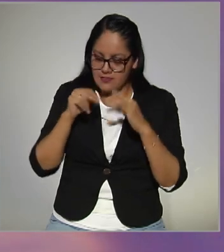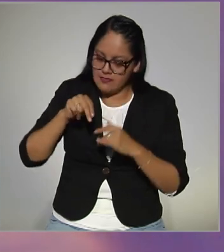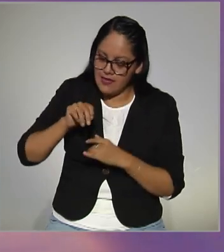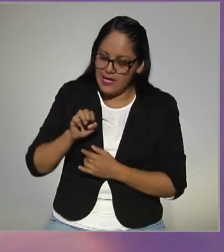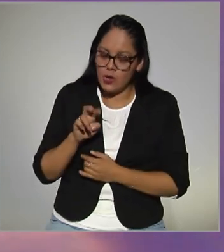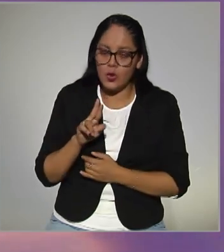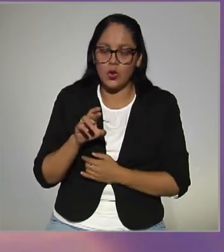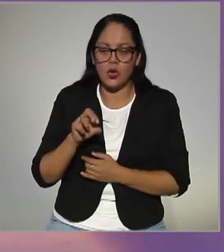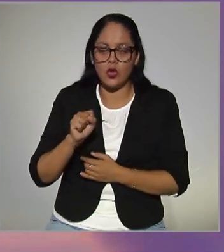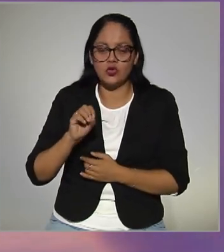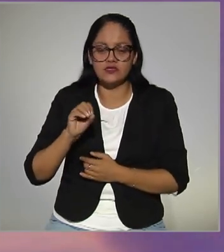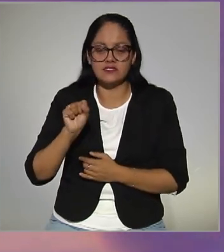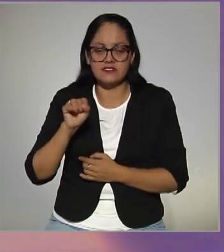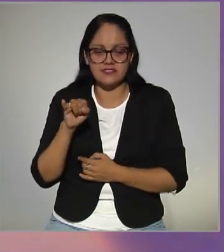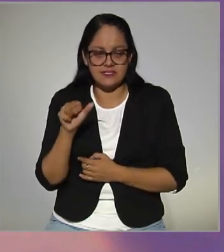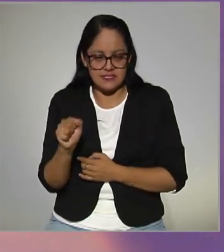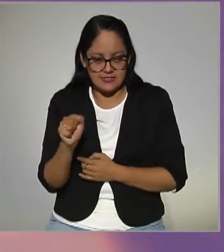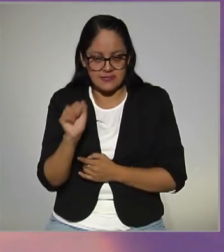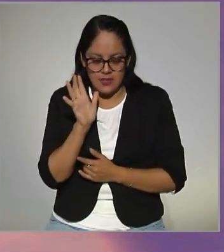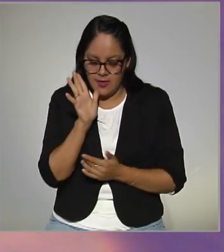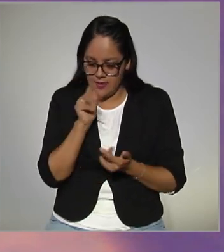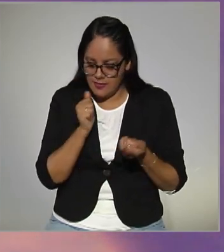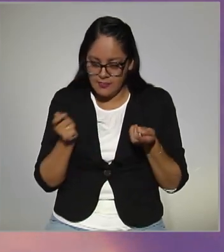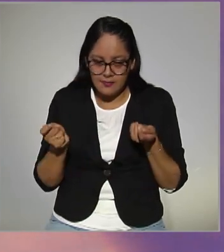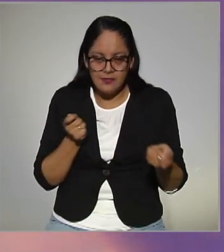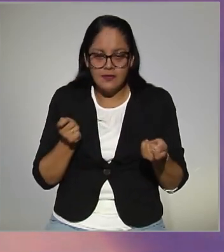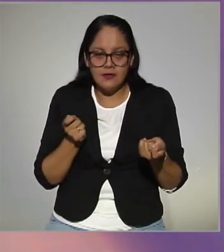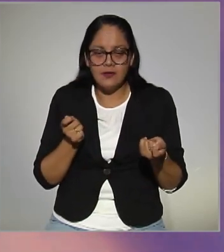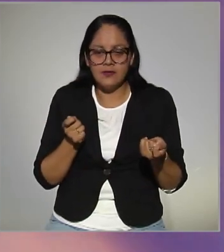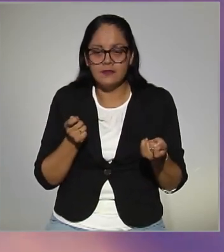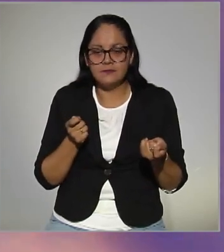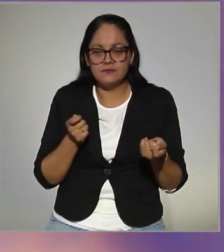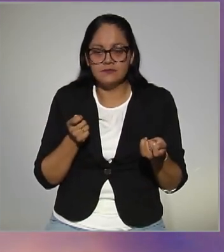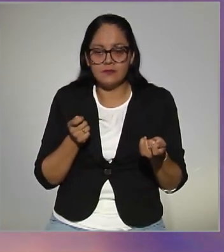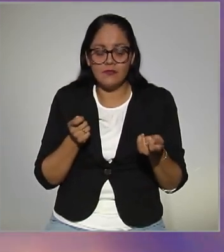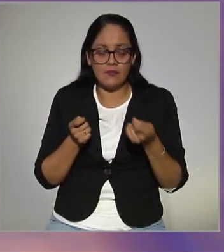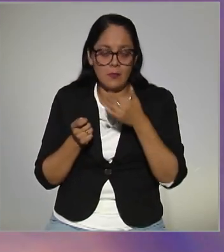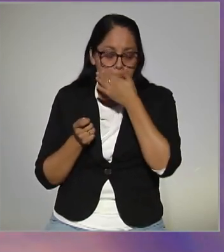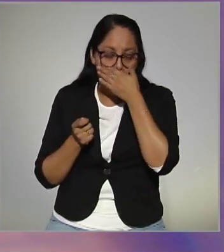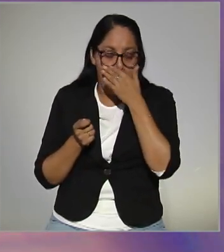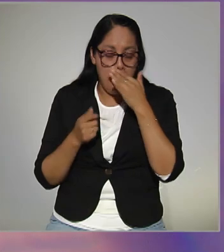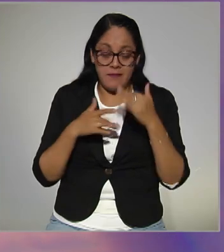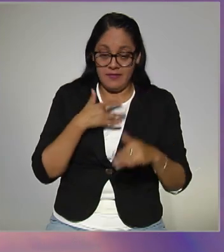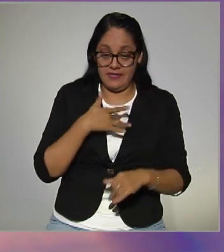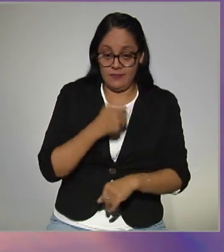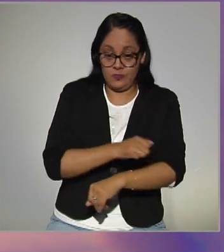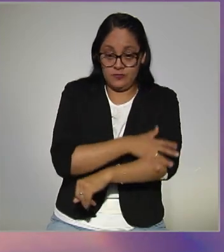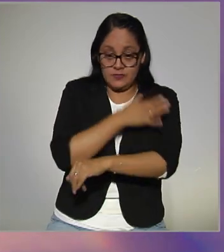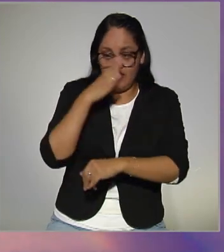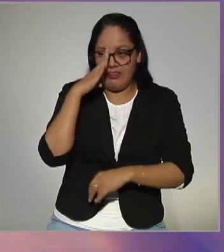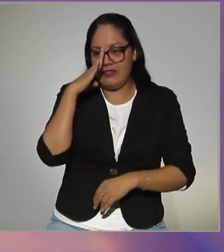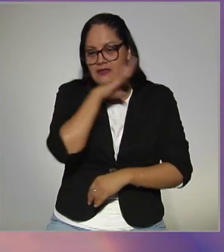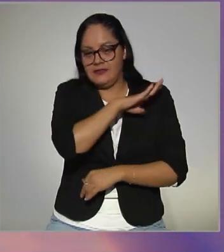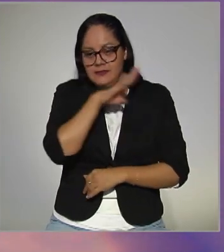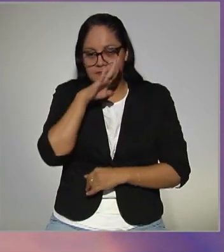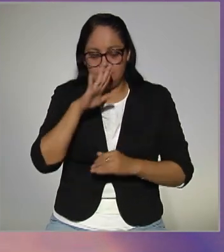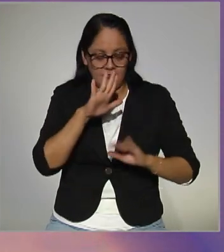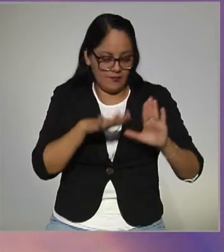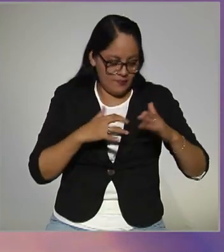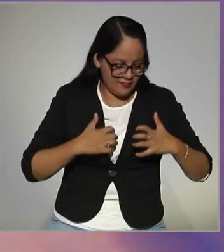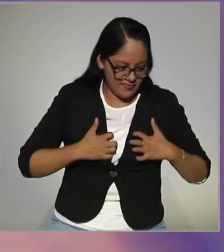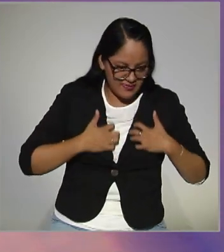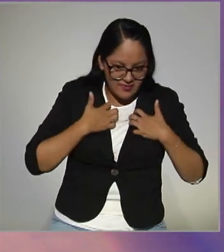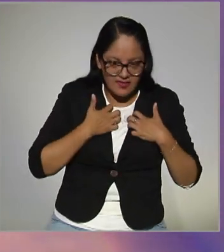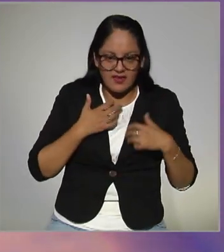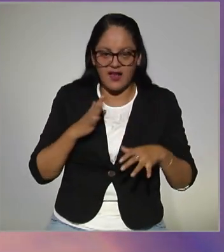todo, no podía controlar mis estados emocionales, a veces de ira, a veces